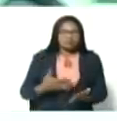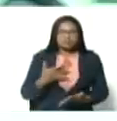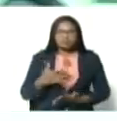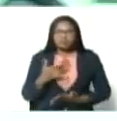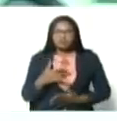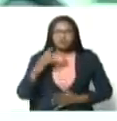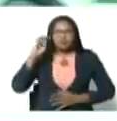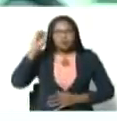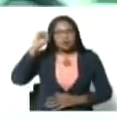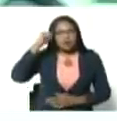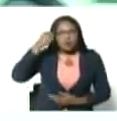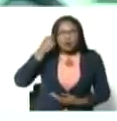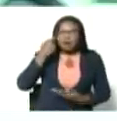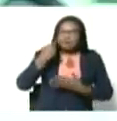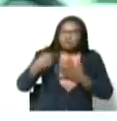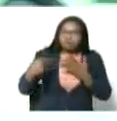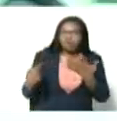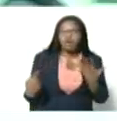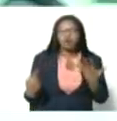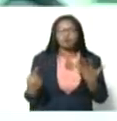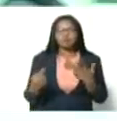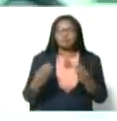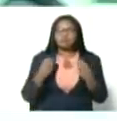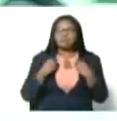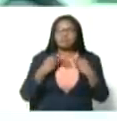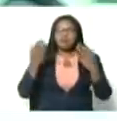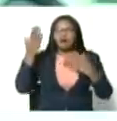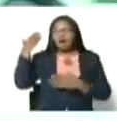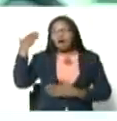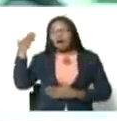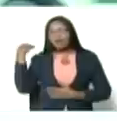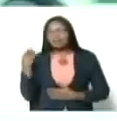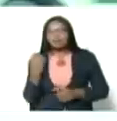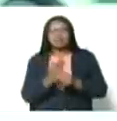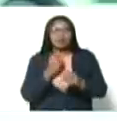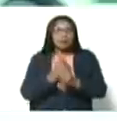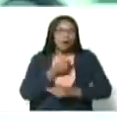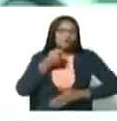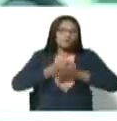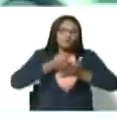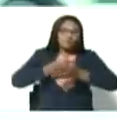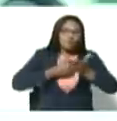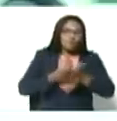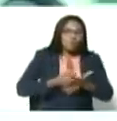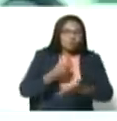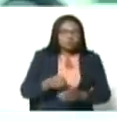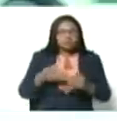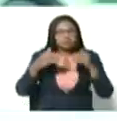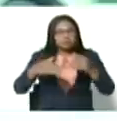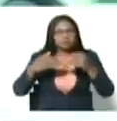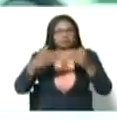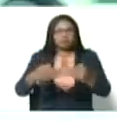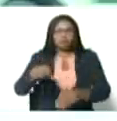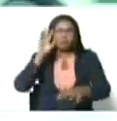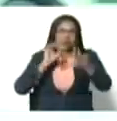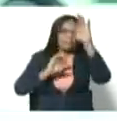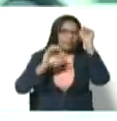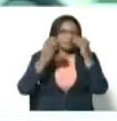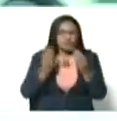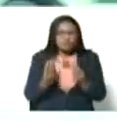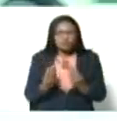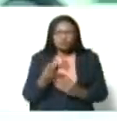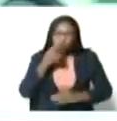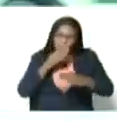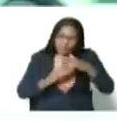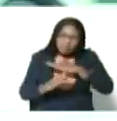los recuerdos, con los buenos recuerdos de una vida hecha de trabajo, de batallas, de luchas permanentes, de aprendizaje y de